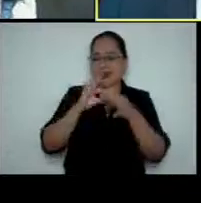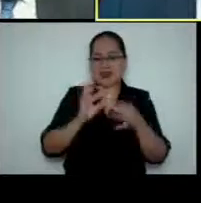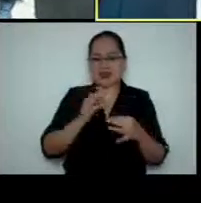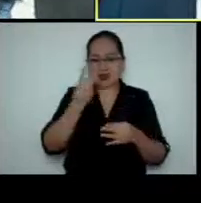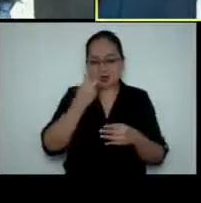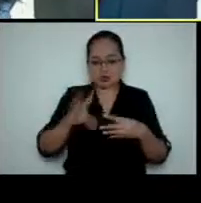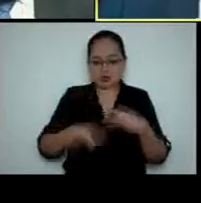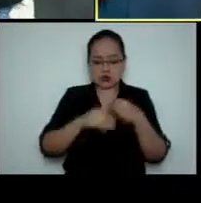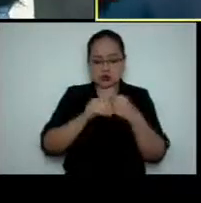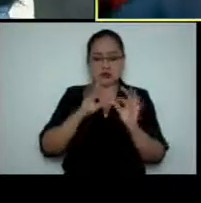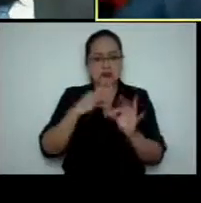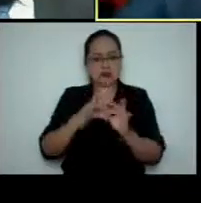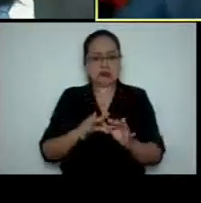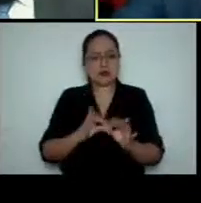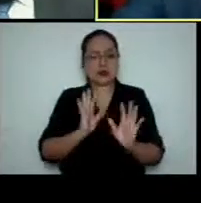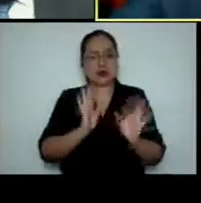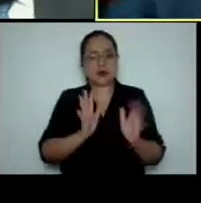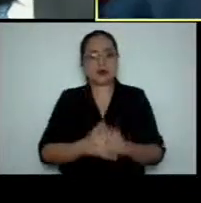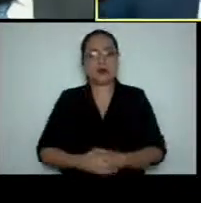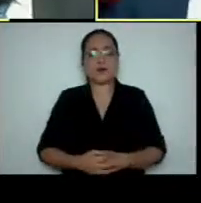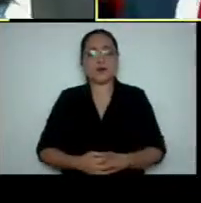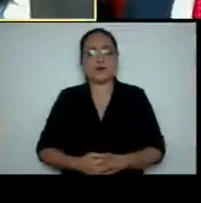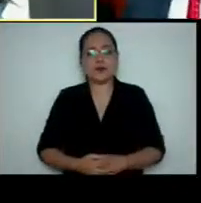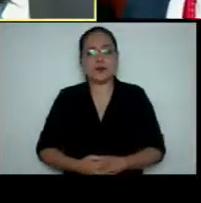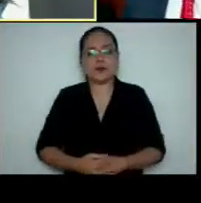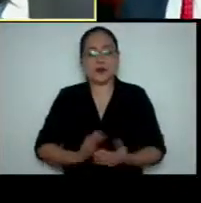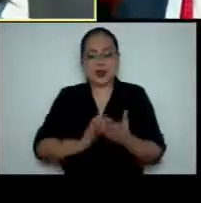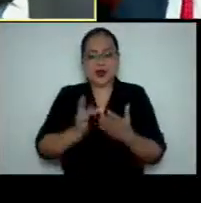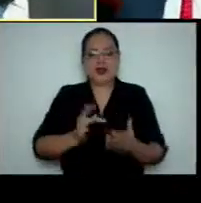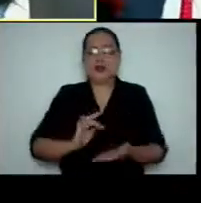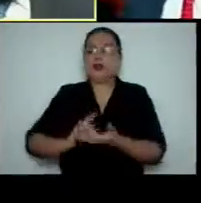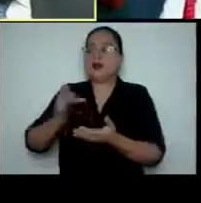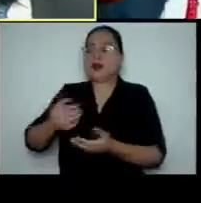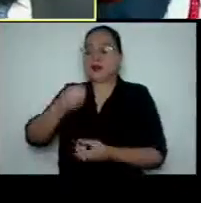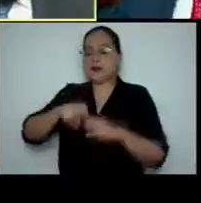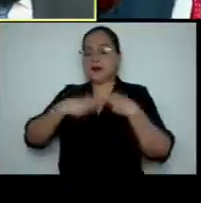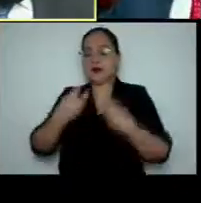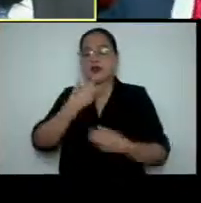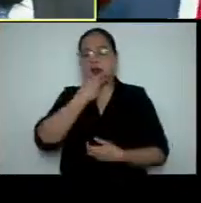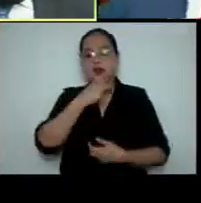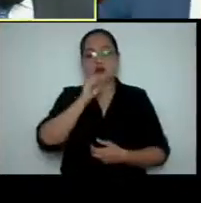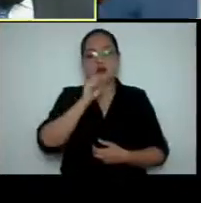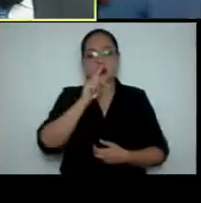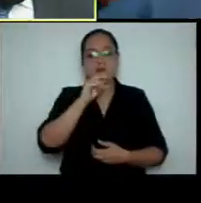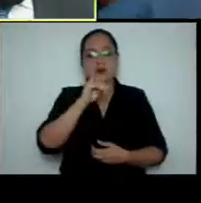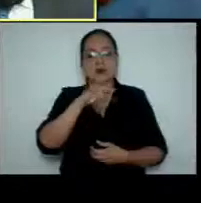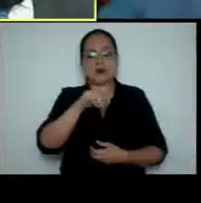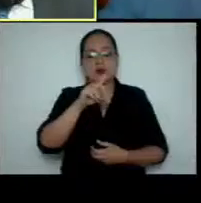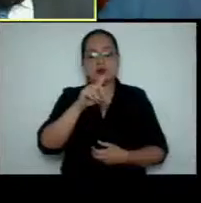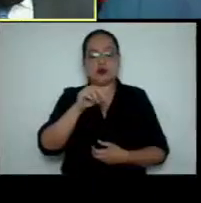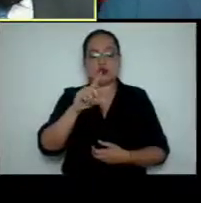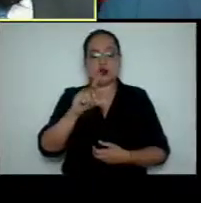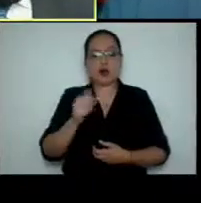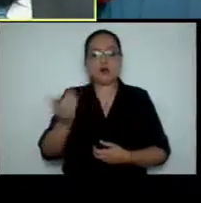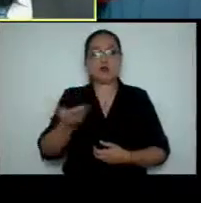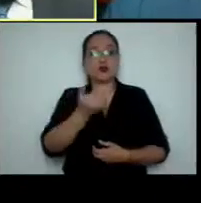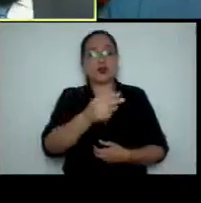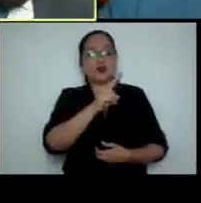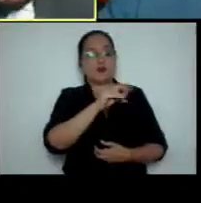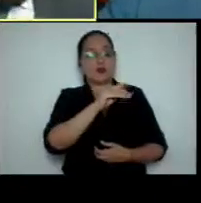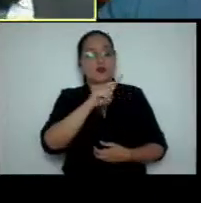cuanto. Gracias. Gracias, magistrado Espíndola. Magistrada Gabriela Villafuerte